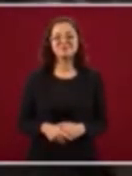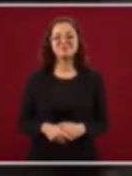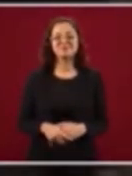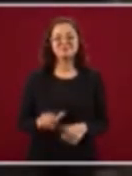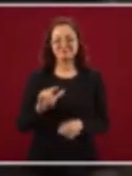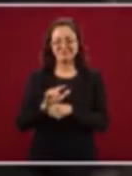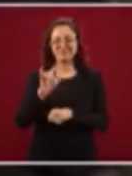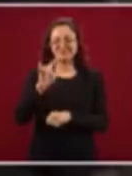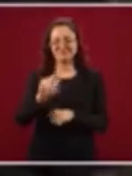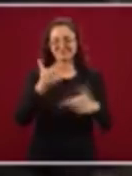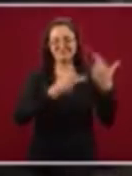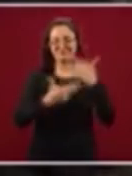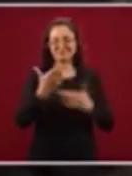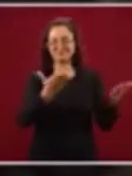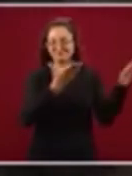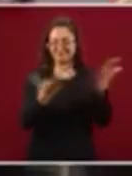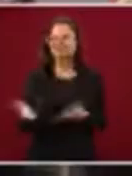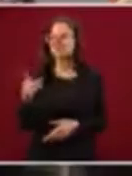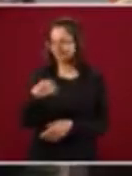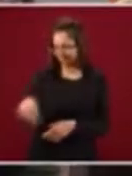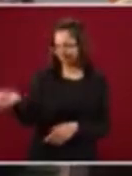van.